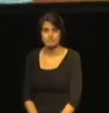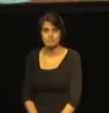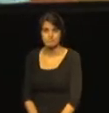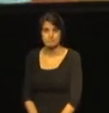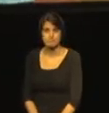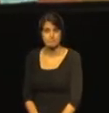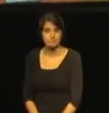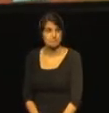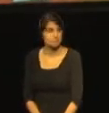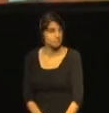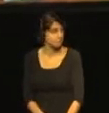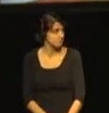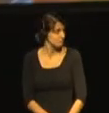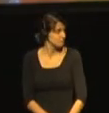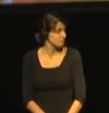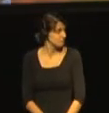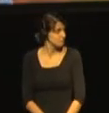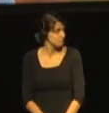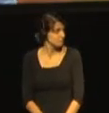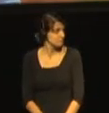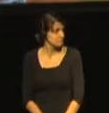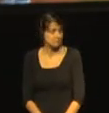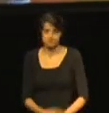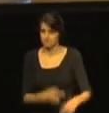Este de aquí.